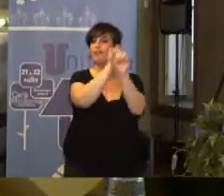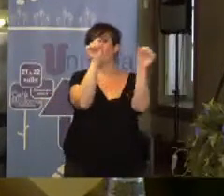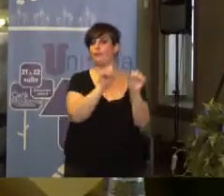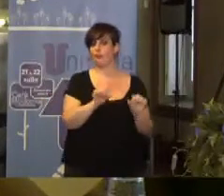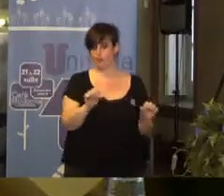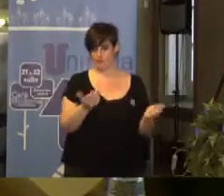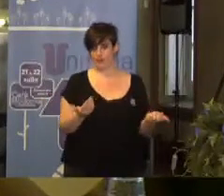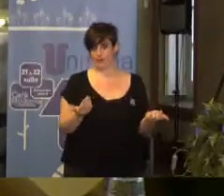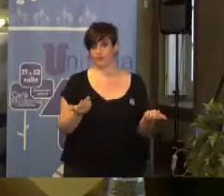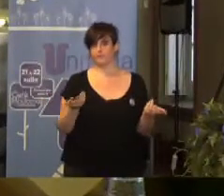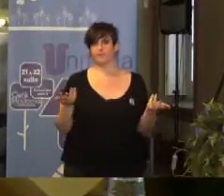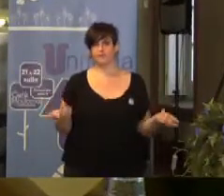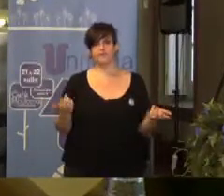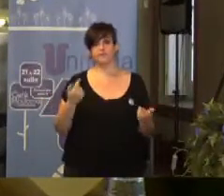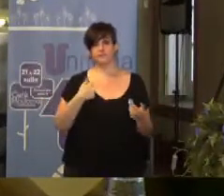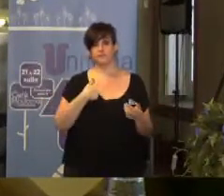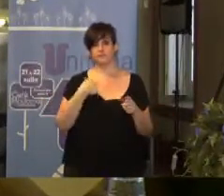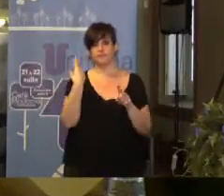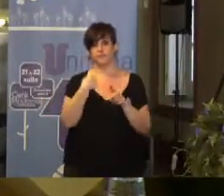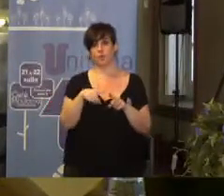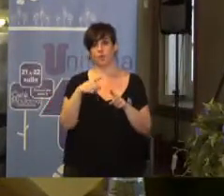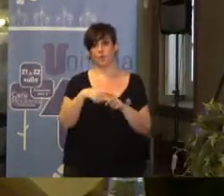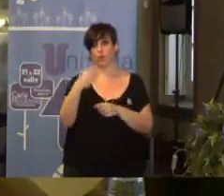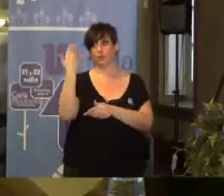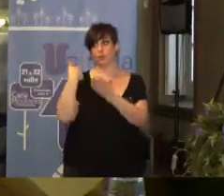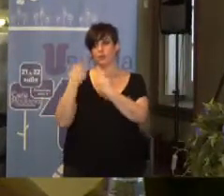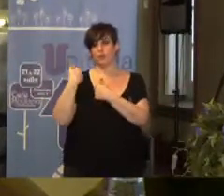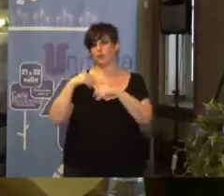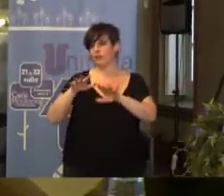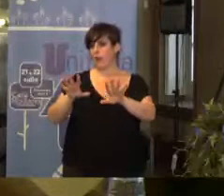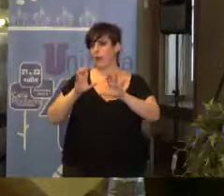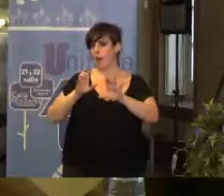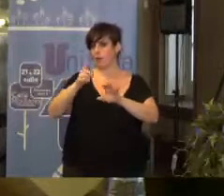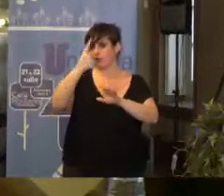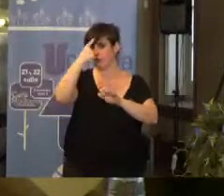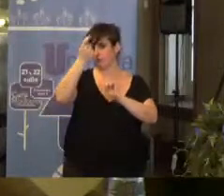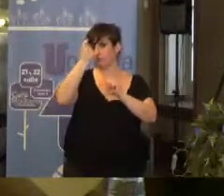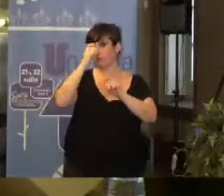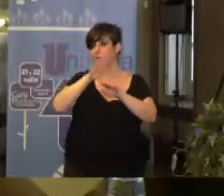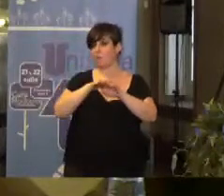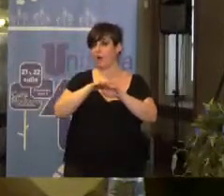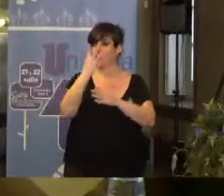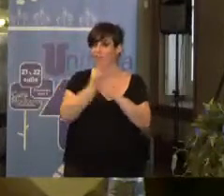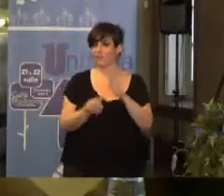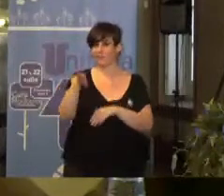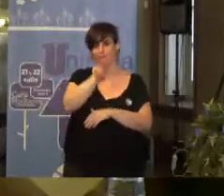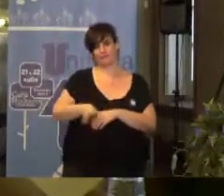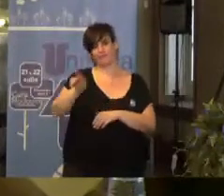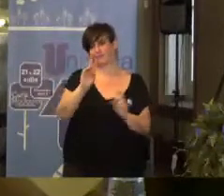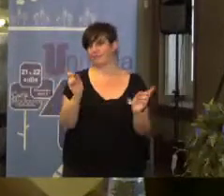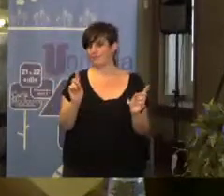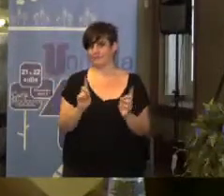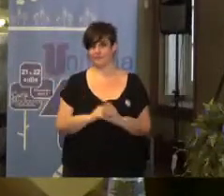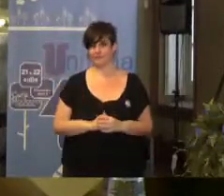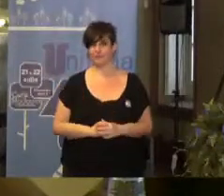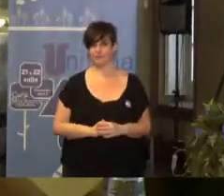bo aprender de cuestións que pasaron para non volver a repetir os erros, porque a min dá má